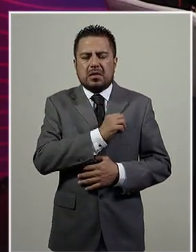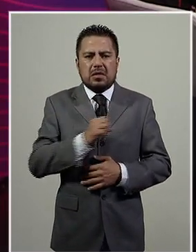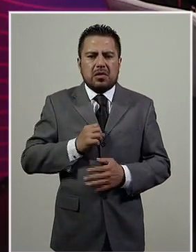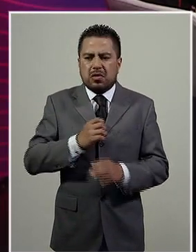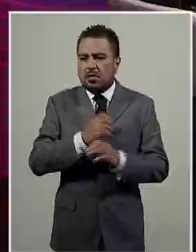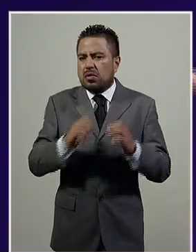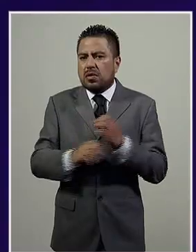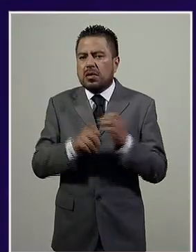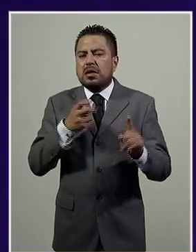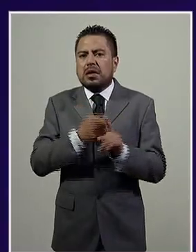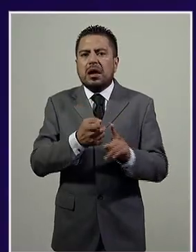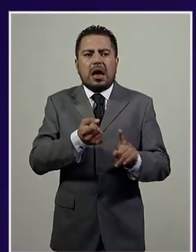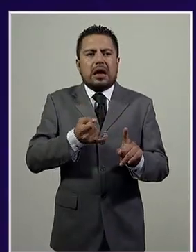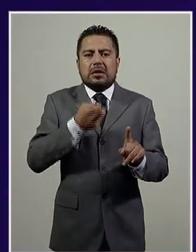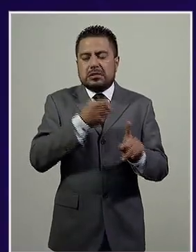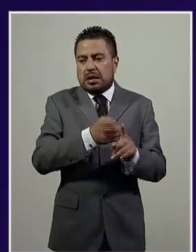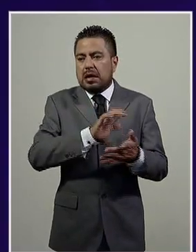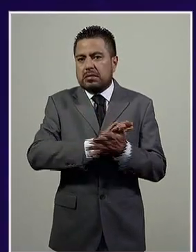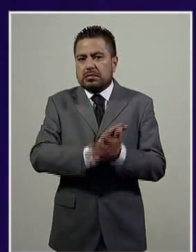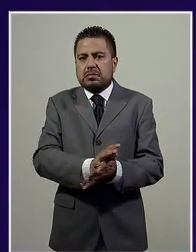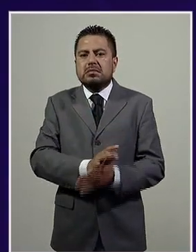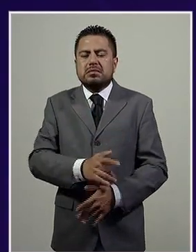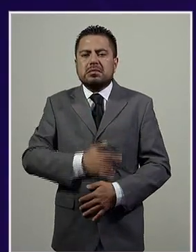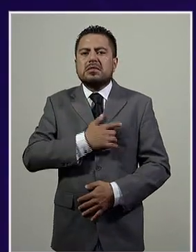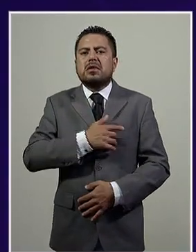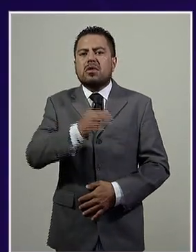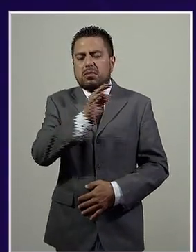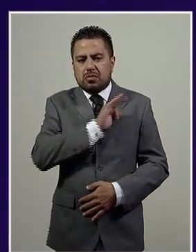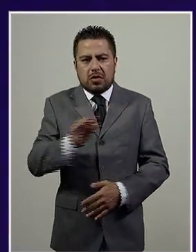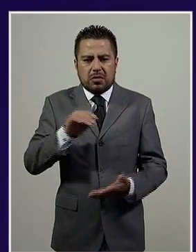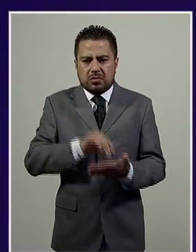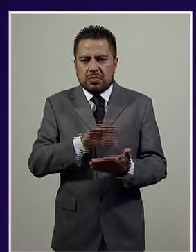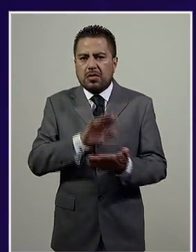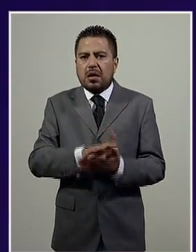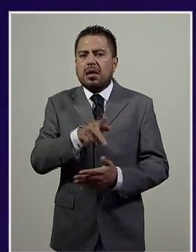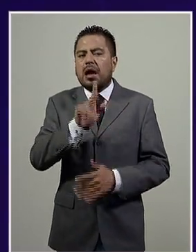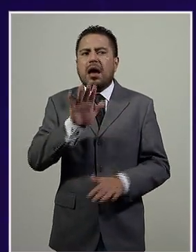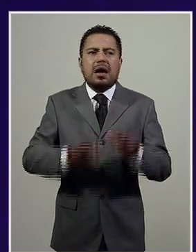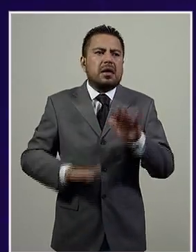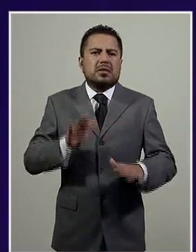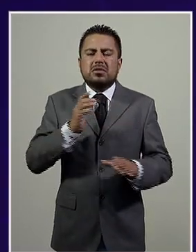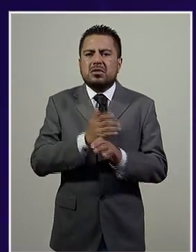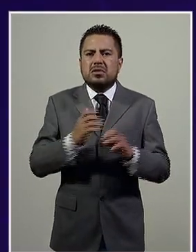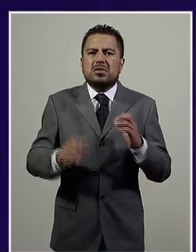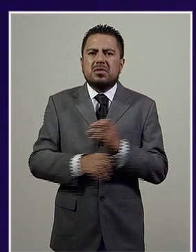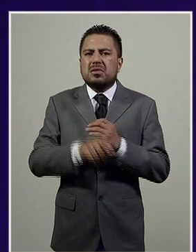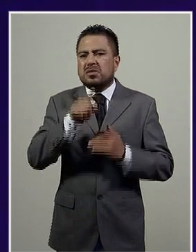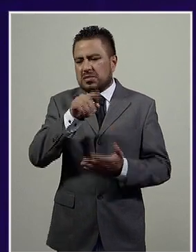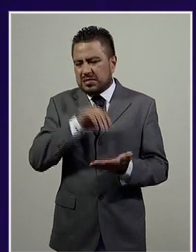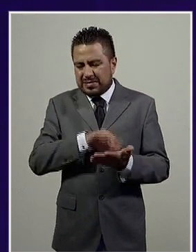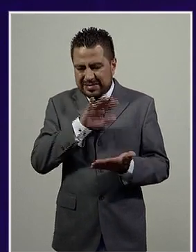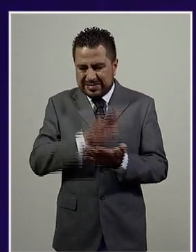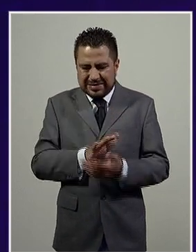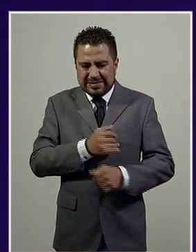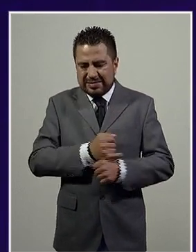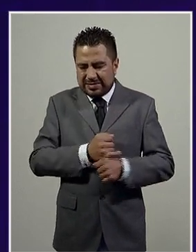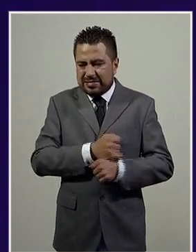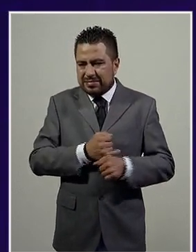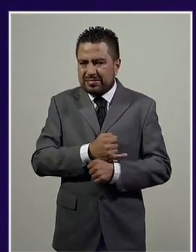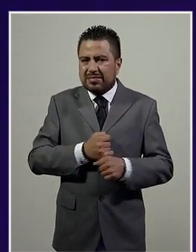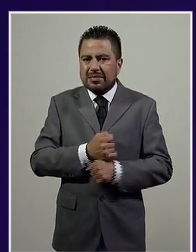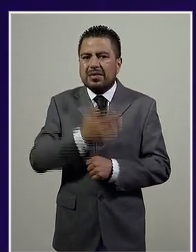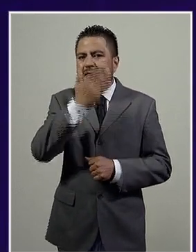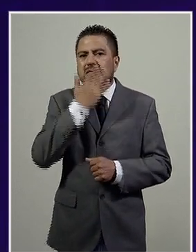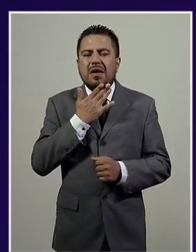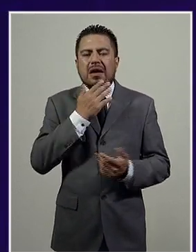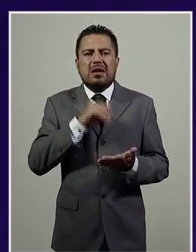cosas. Y eso en sí mismo es discriminatorio, pero puede estar codificado. Pero luego hay unas prácticas que son las que tú documentas, que son prácticas que ni siquiera